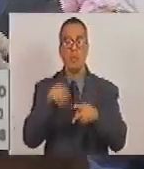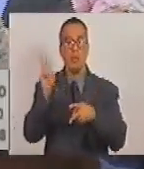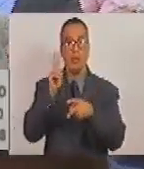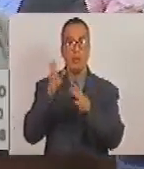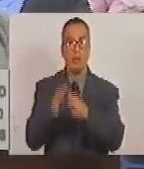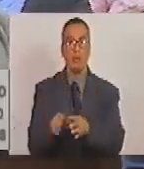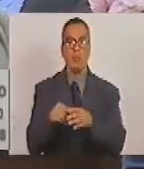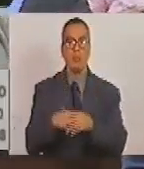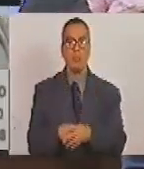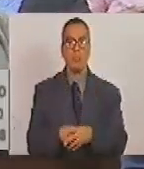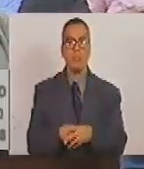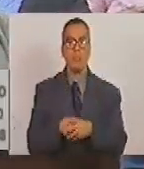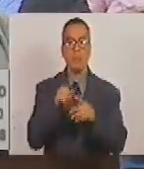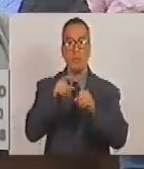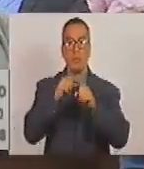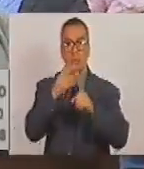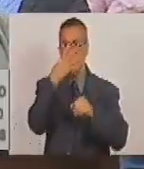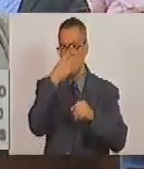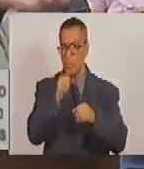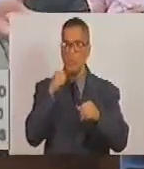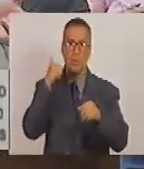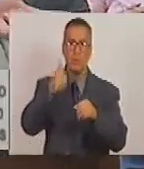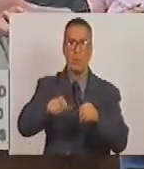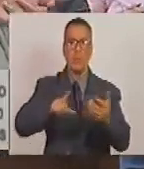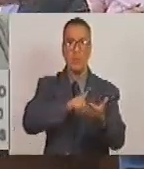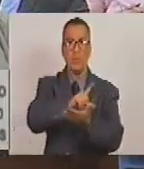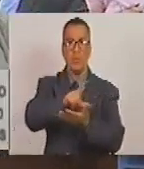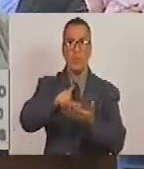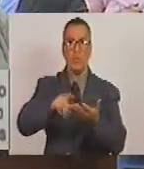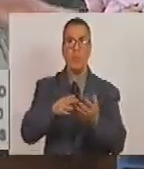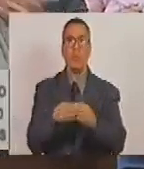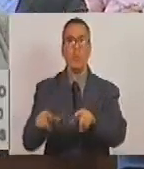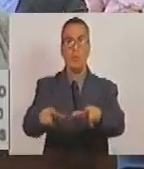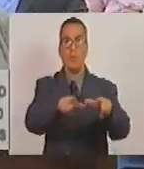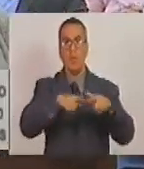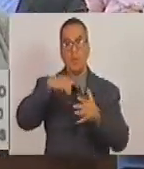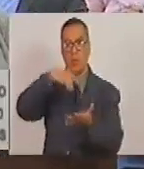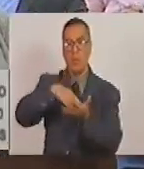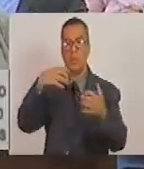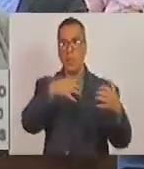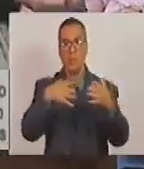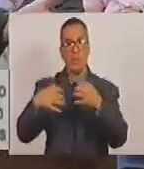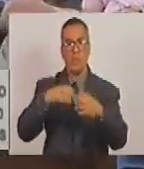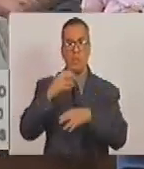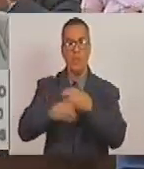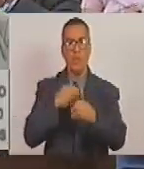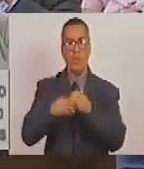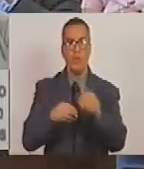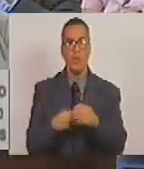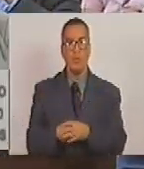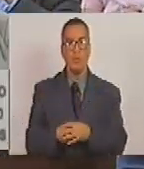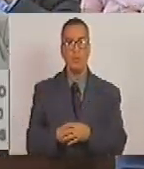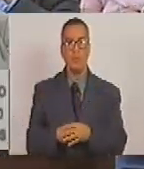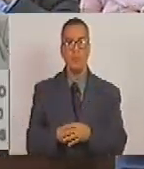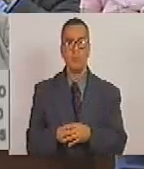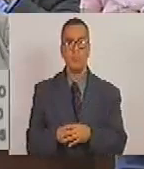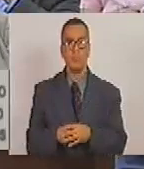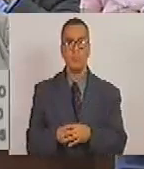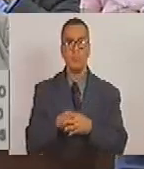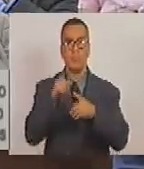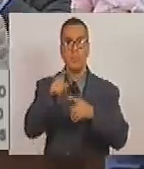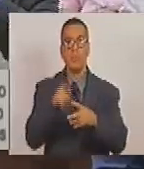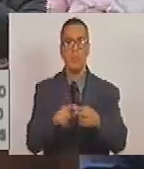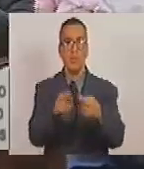Venezuela. Entendemos la inmortalidad del campo de Carabobo y la batalla que correspondió. De hecho, fue